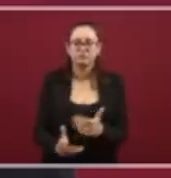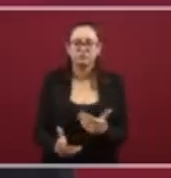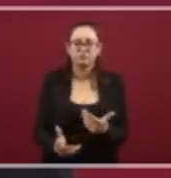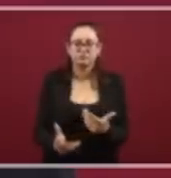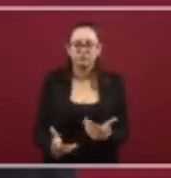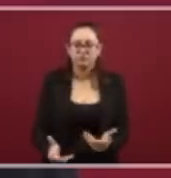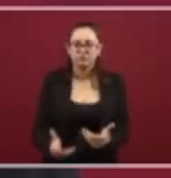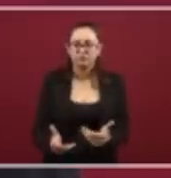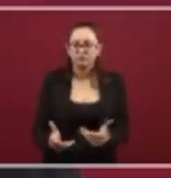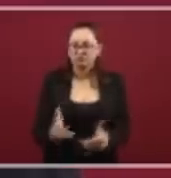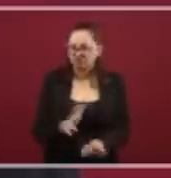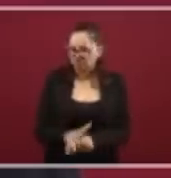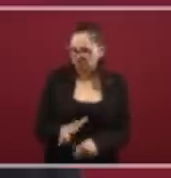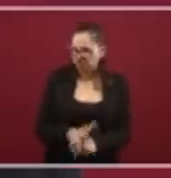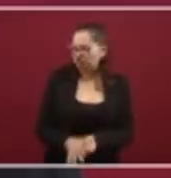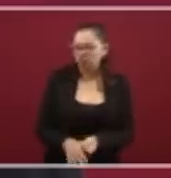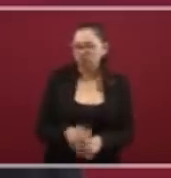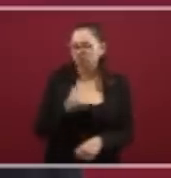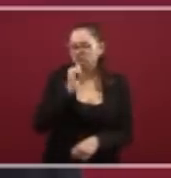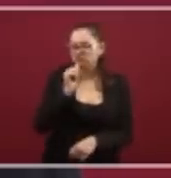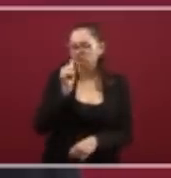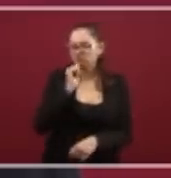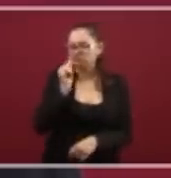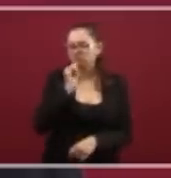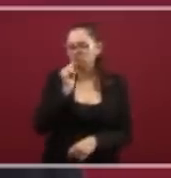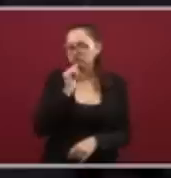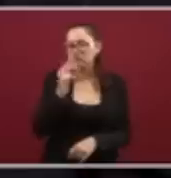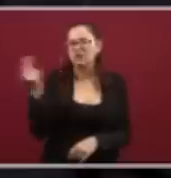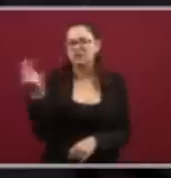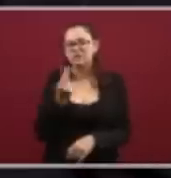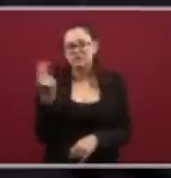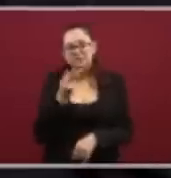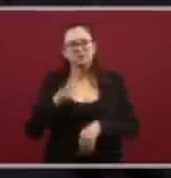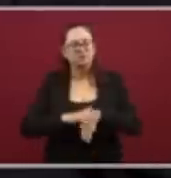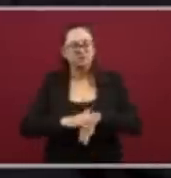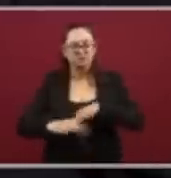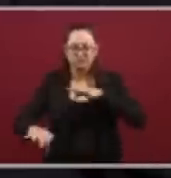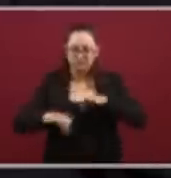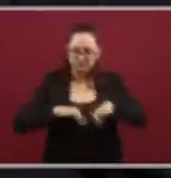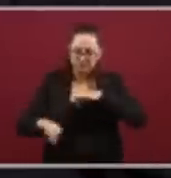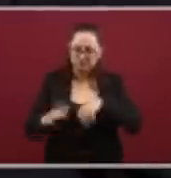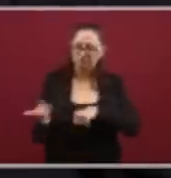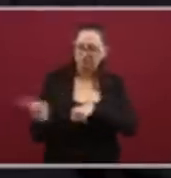estamos satisfechos estamos trabajando todos los días